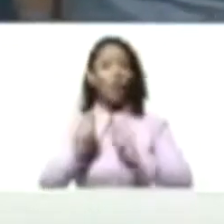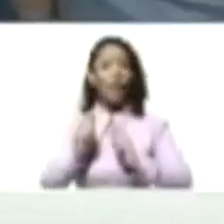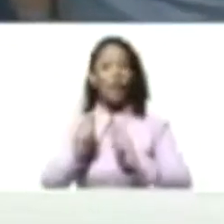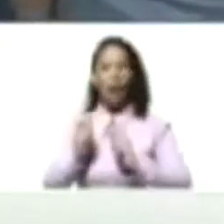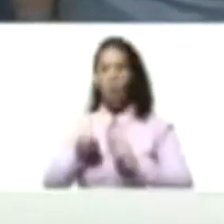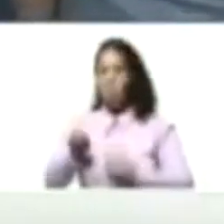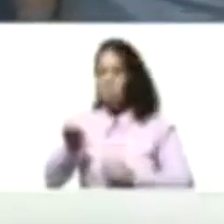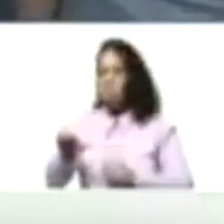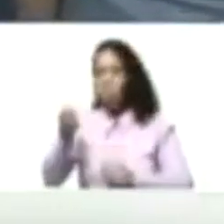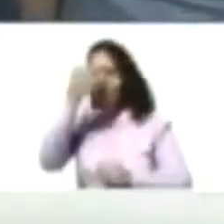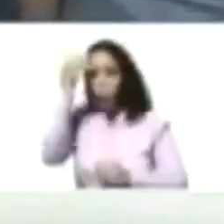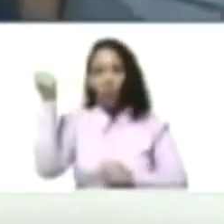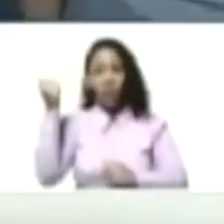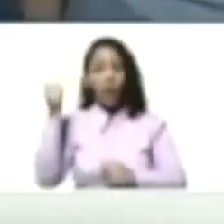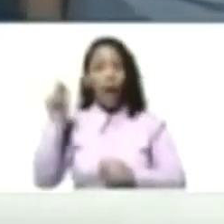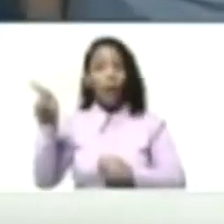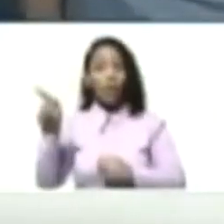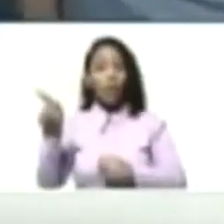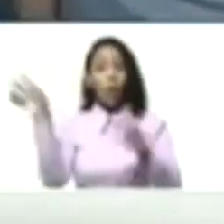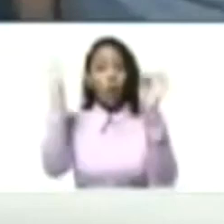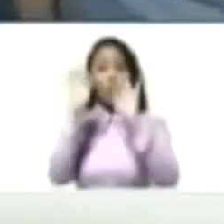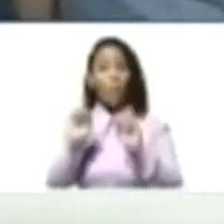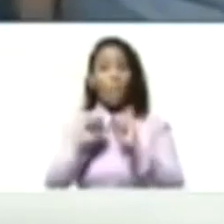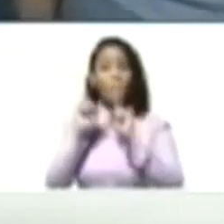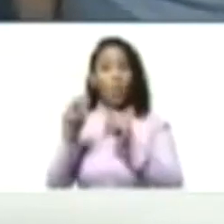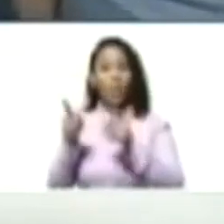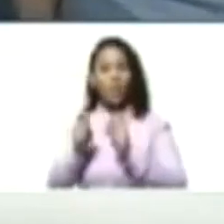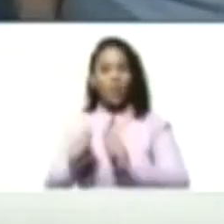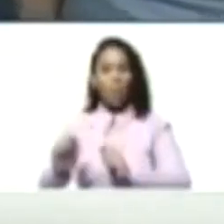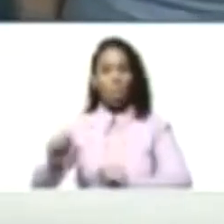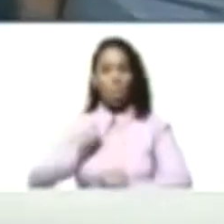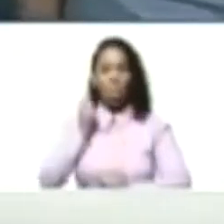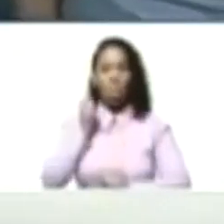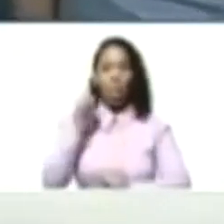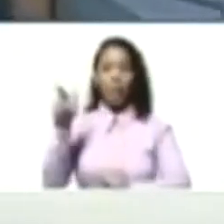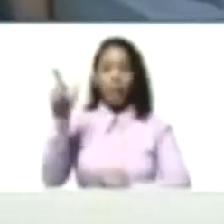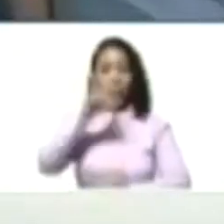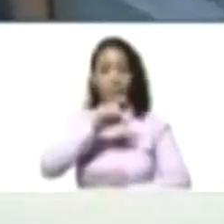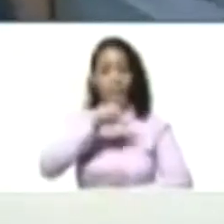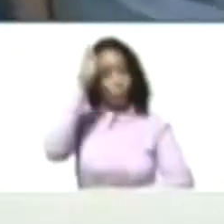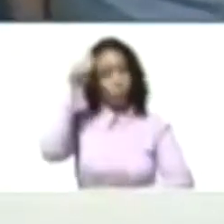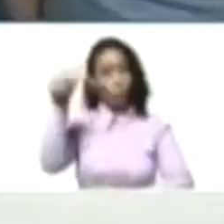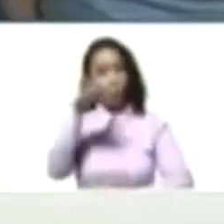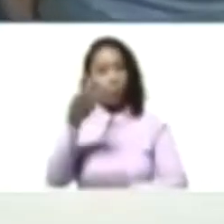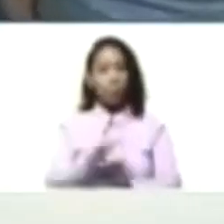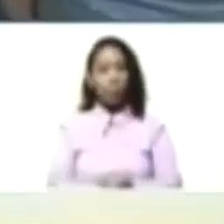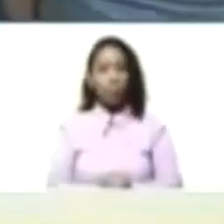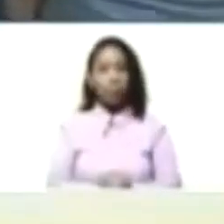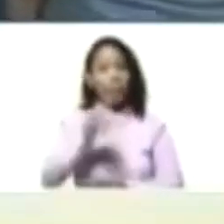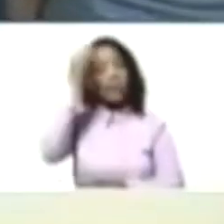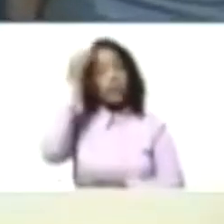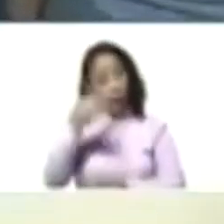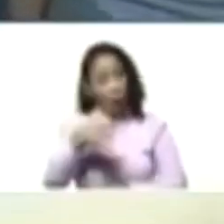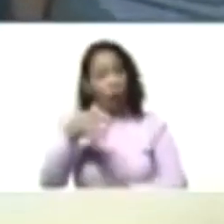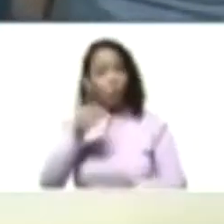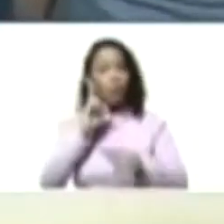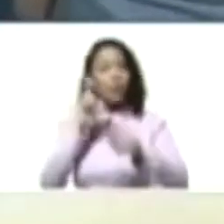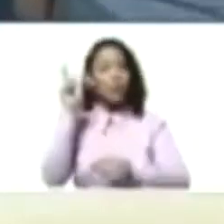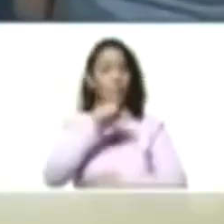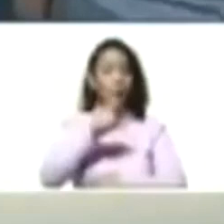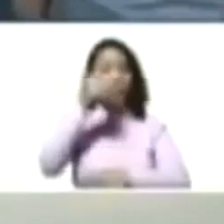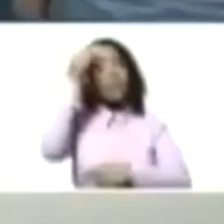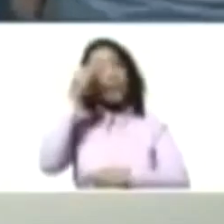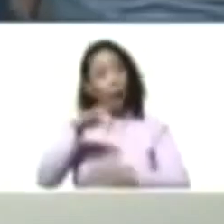olviden para ellos, de manera oportunista, tratar de aprovecharse de la necesidad del pueblo. Crean la necesidad, crean